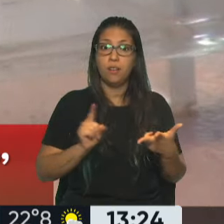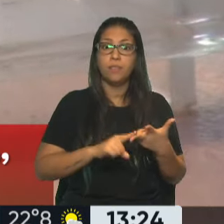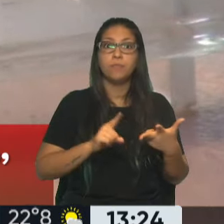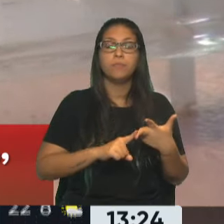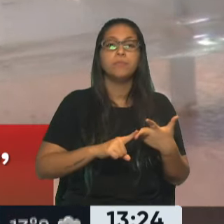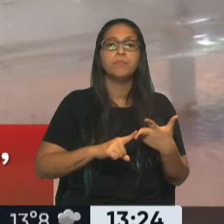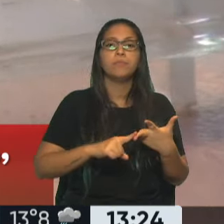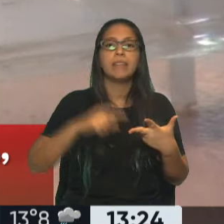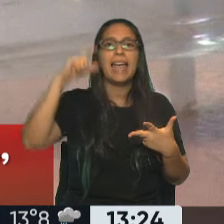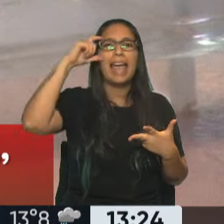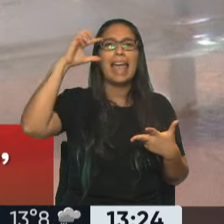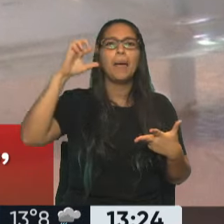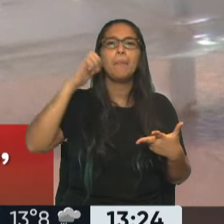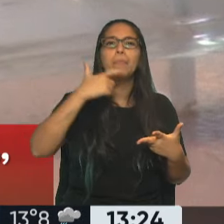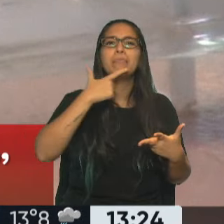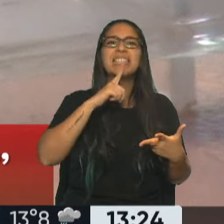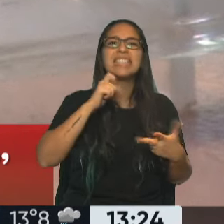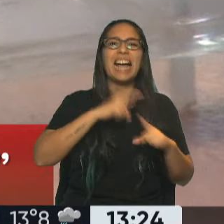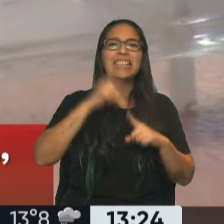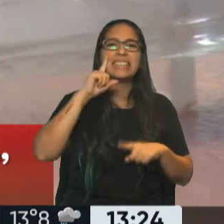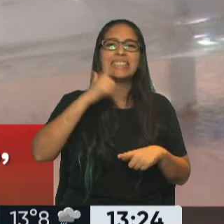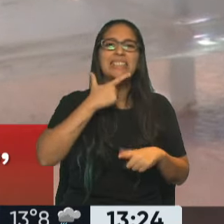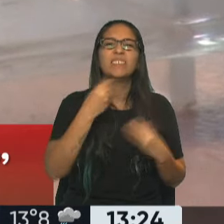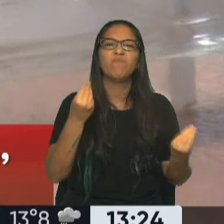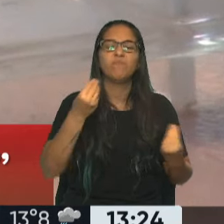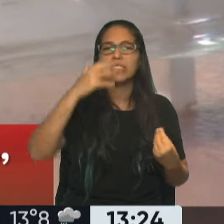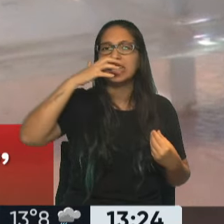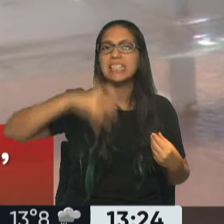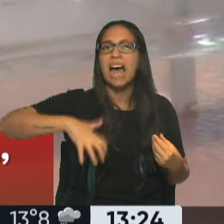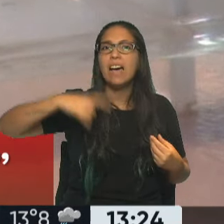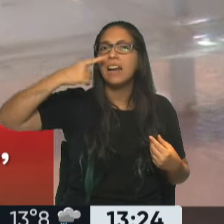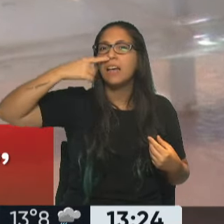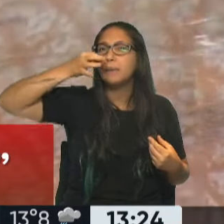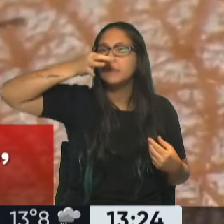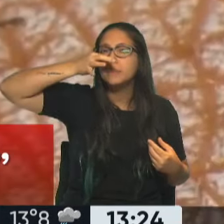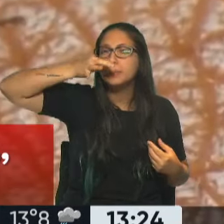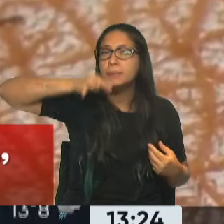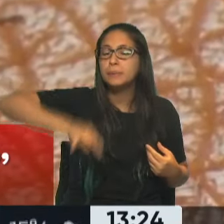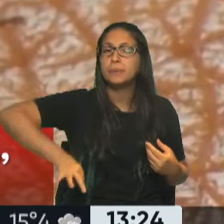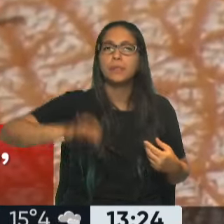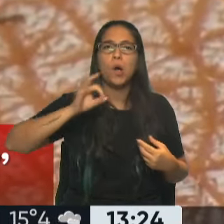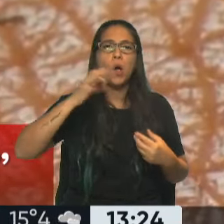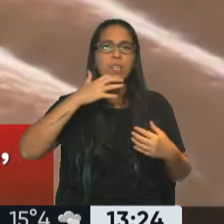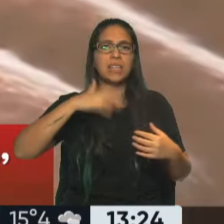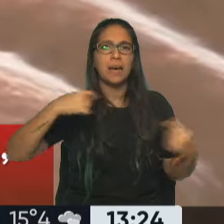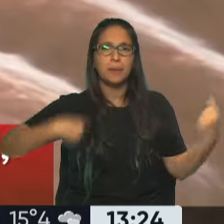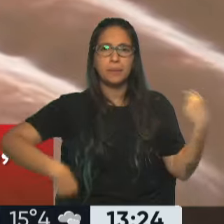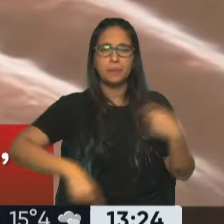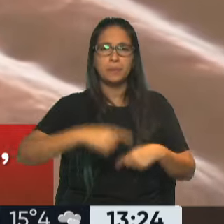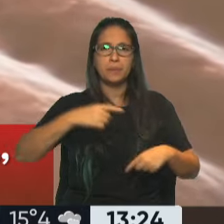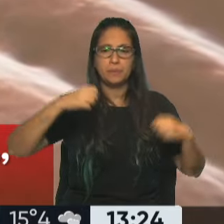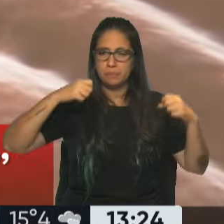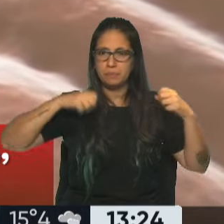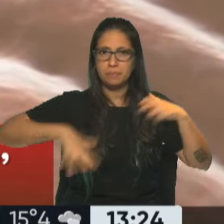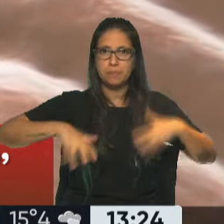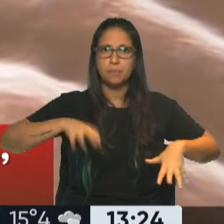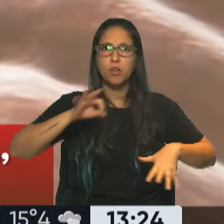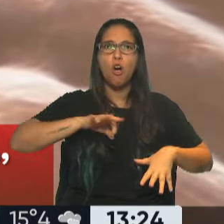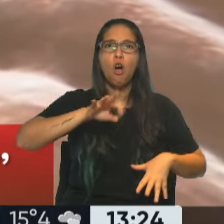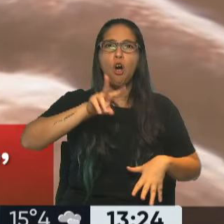epistaxis, ¿no? O sea, cuando empieza a tener sangrado de nariz o sangrado en otras zonas, o dificultad para